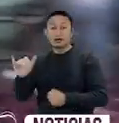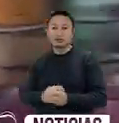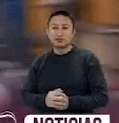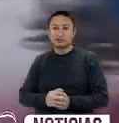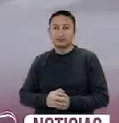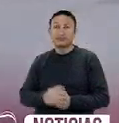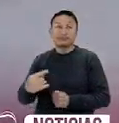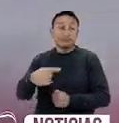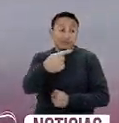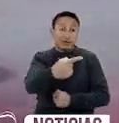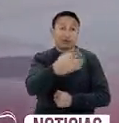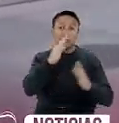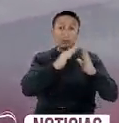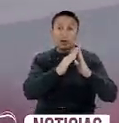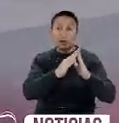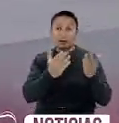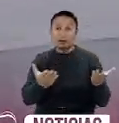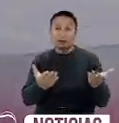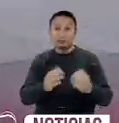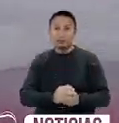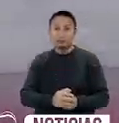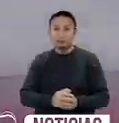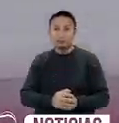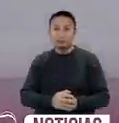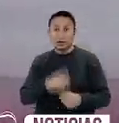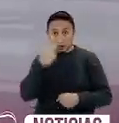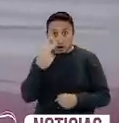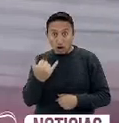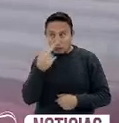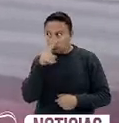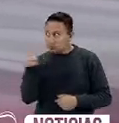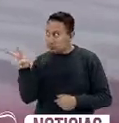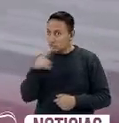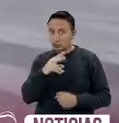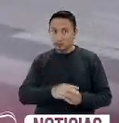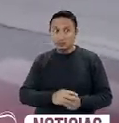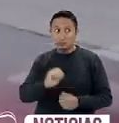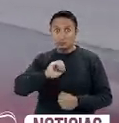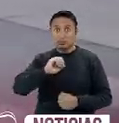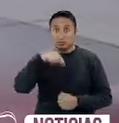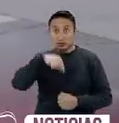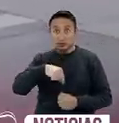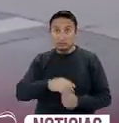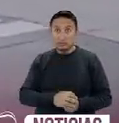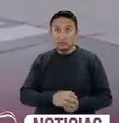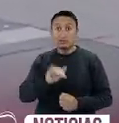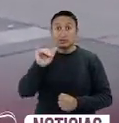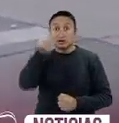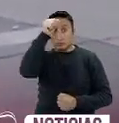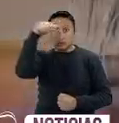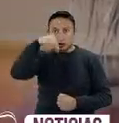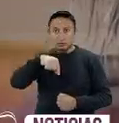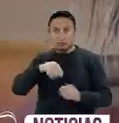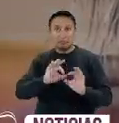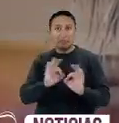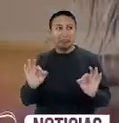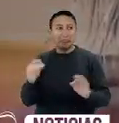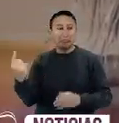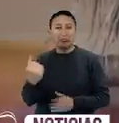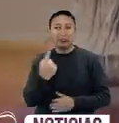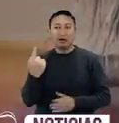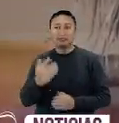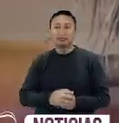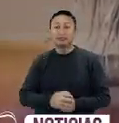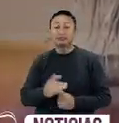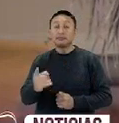allá afuera de la casa. Te toca salir de casa mirando a todos lados. Claro, aquí muere esto. Si sábado y domingo esto no tiene vida. Por esa